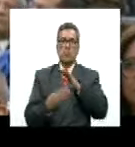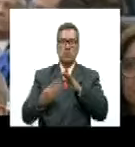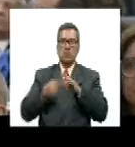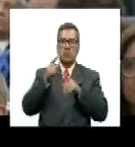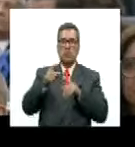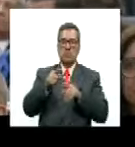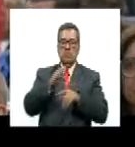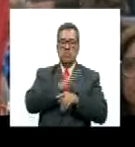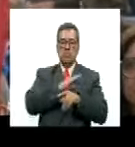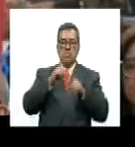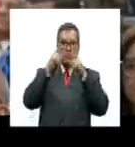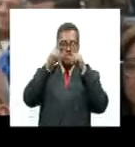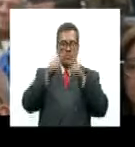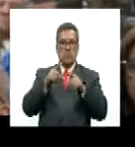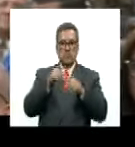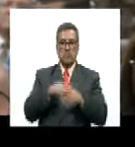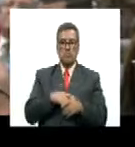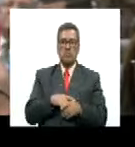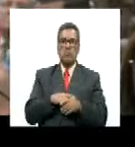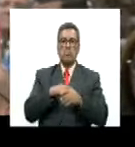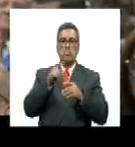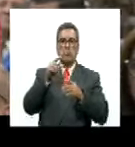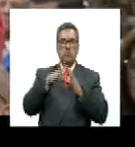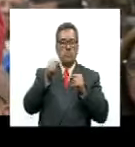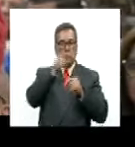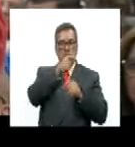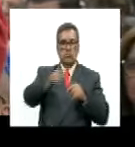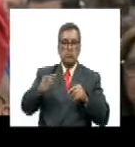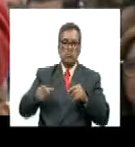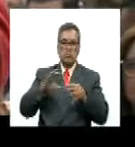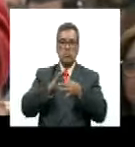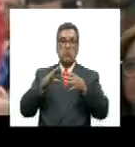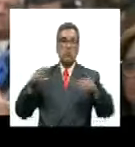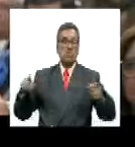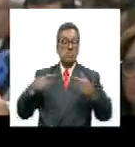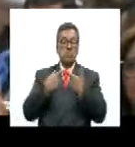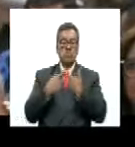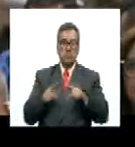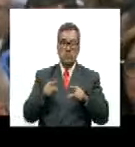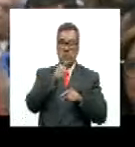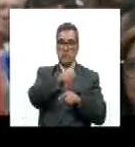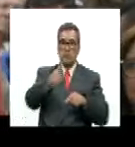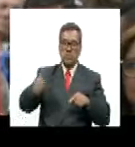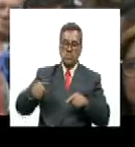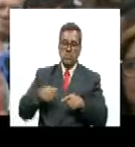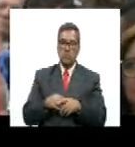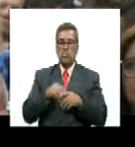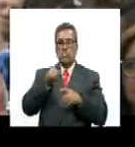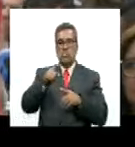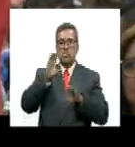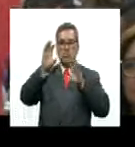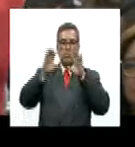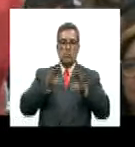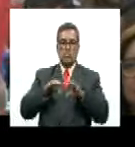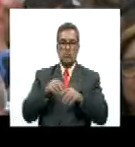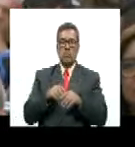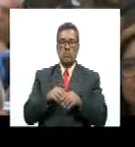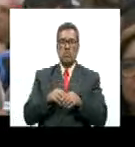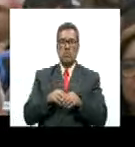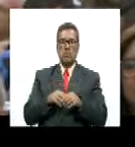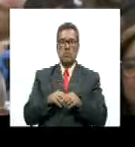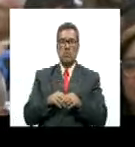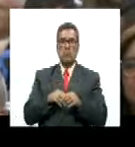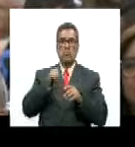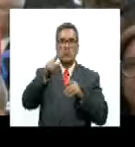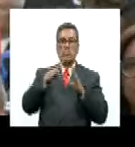la autodeterminación de los pueblos y en la independencia absoluta de cada una de las naciones. Un minuto, diputado.